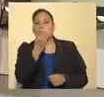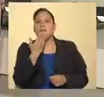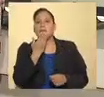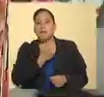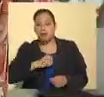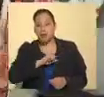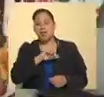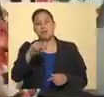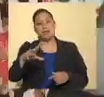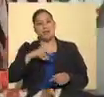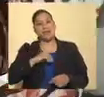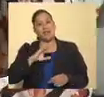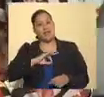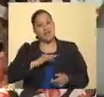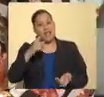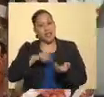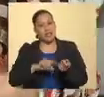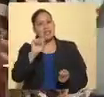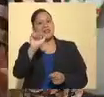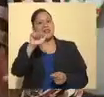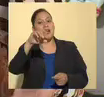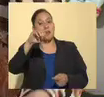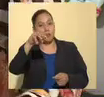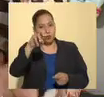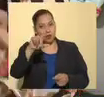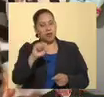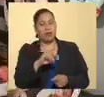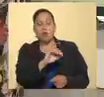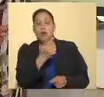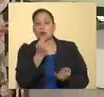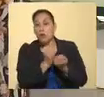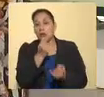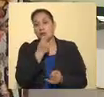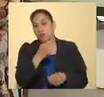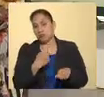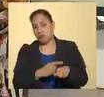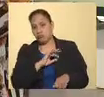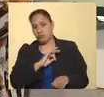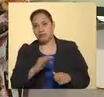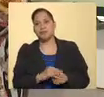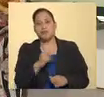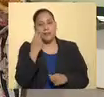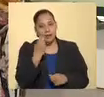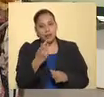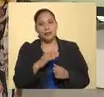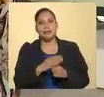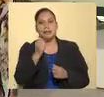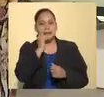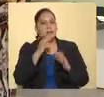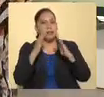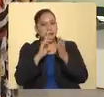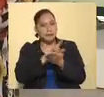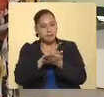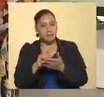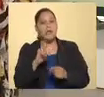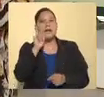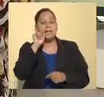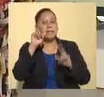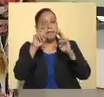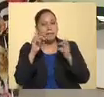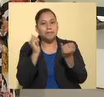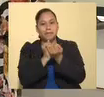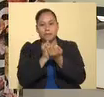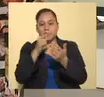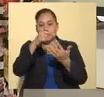no haya que no problema nos enfermemos. Alguno de que nos enfermemos o nuestros chiquitines en casa. Qué importante mantener nuestra casa limpia. Y de hecho mañana nos vas a